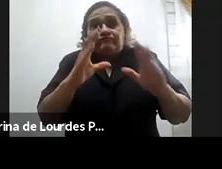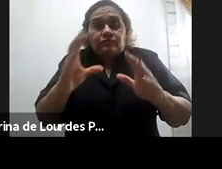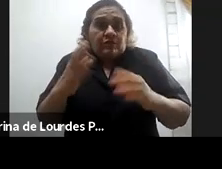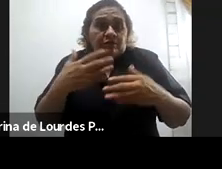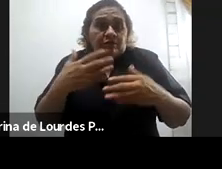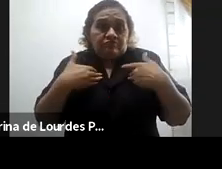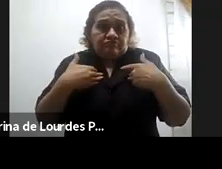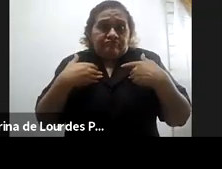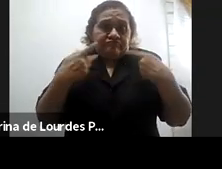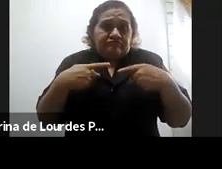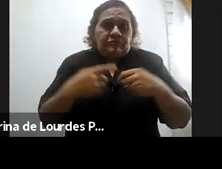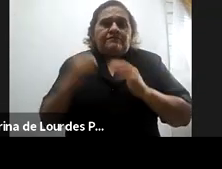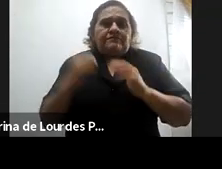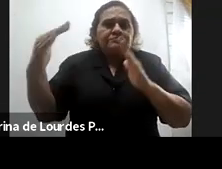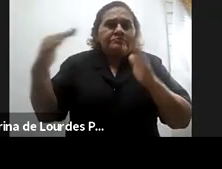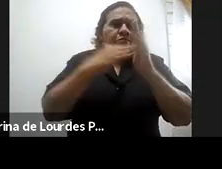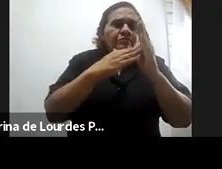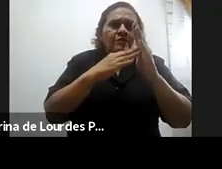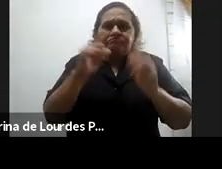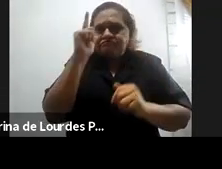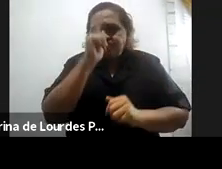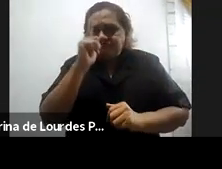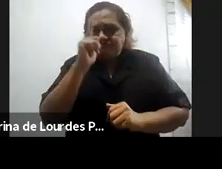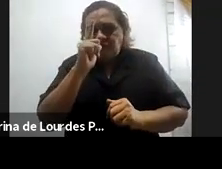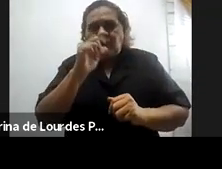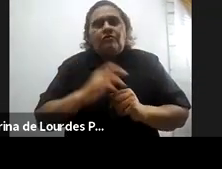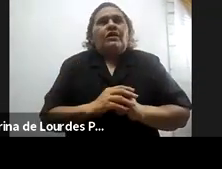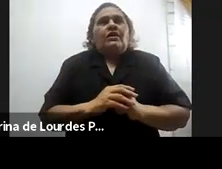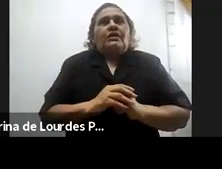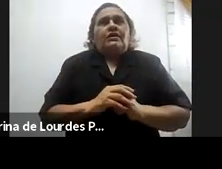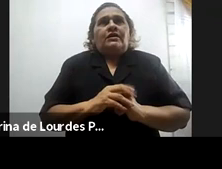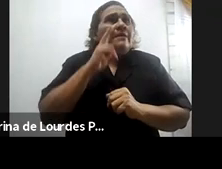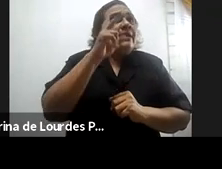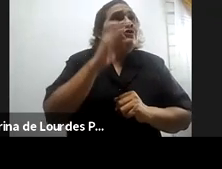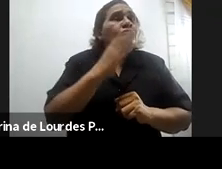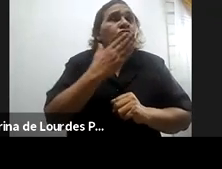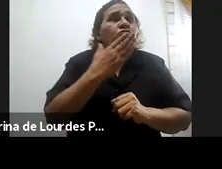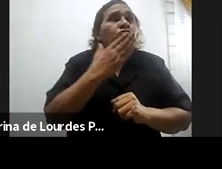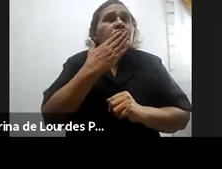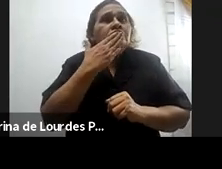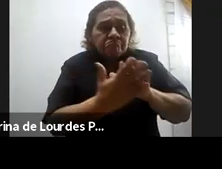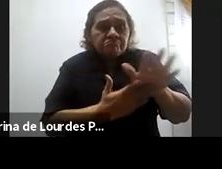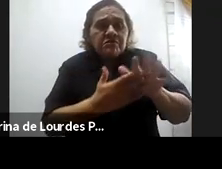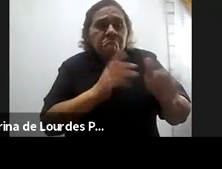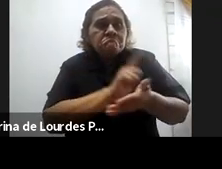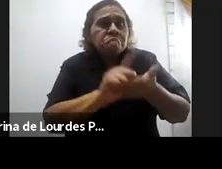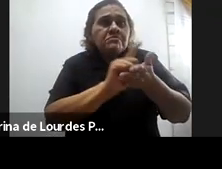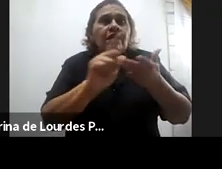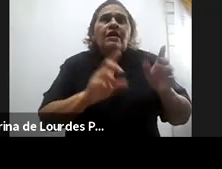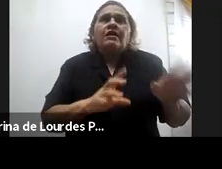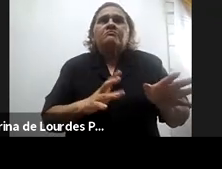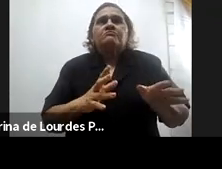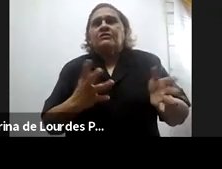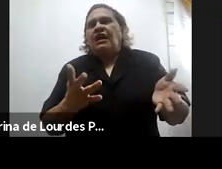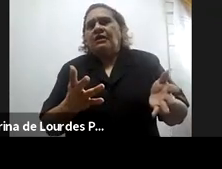Y barreras de lenguaje, ¿no? Como esto que les decía, ve que tus pies estén bien limpios, ¿no? Pues si no, a